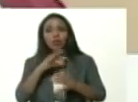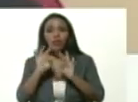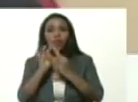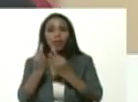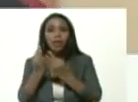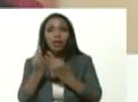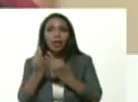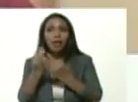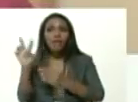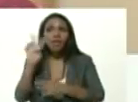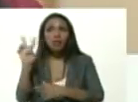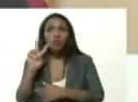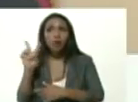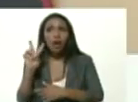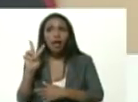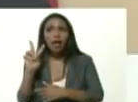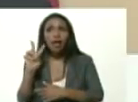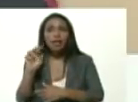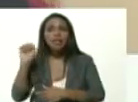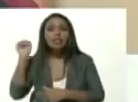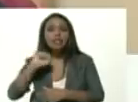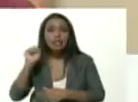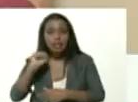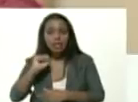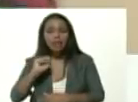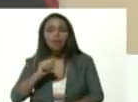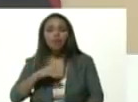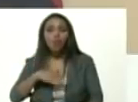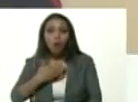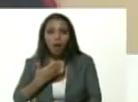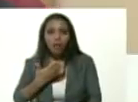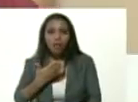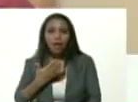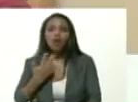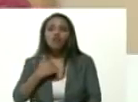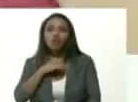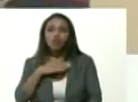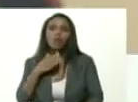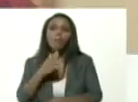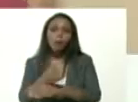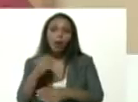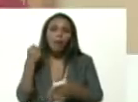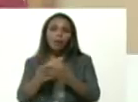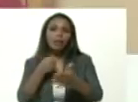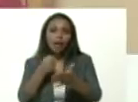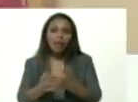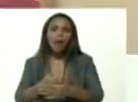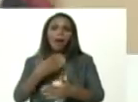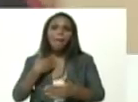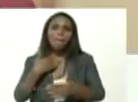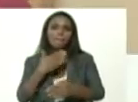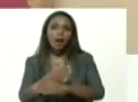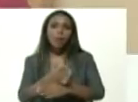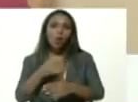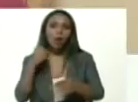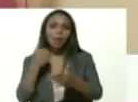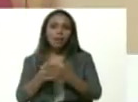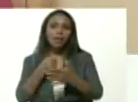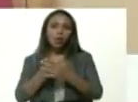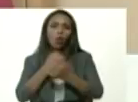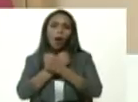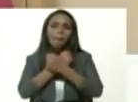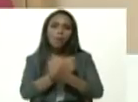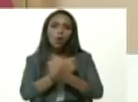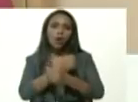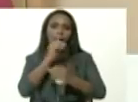familia. Venezuela sí se puede. Vamos a la batalla, vamos a la batalla, con amor, con